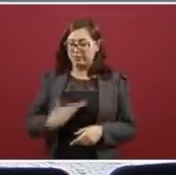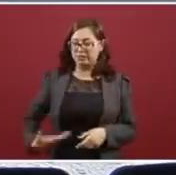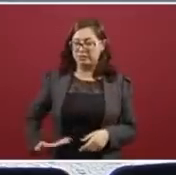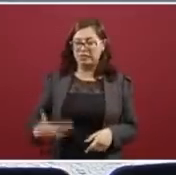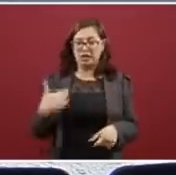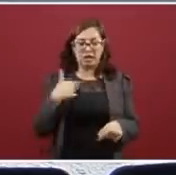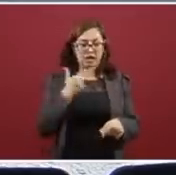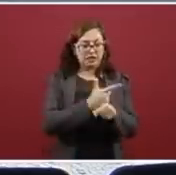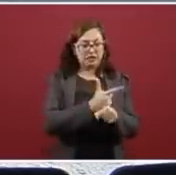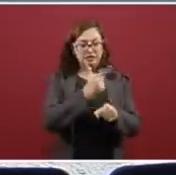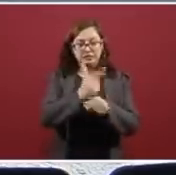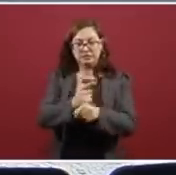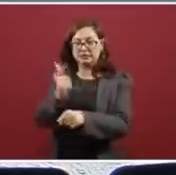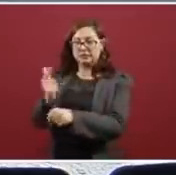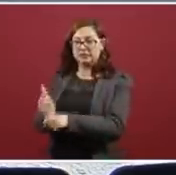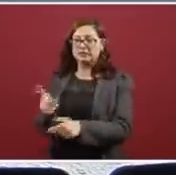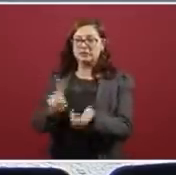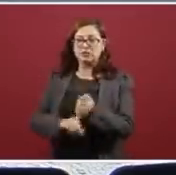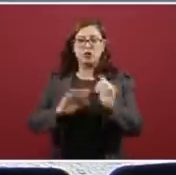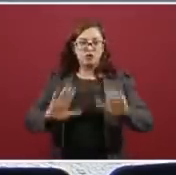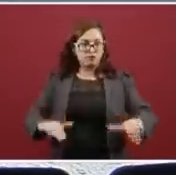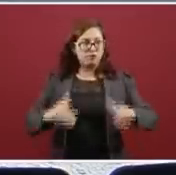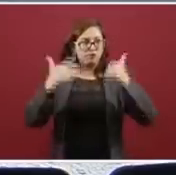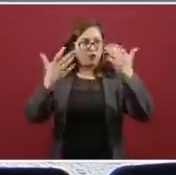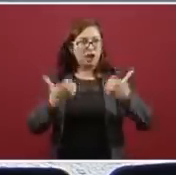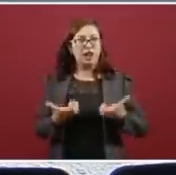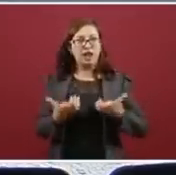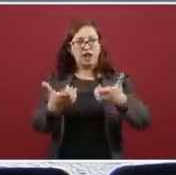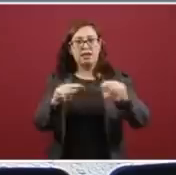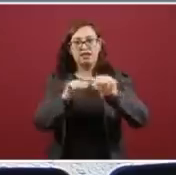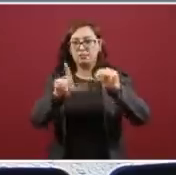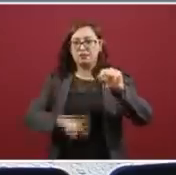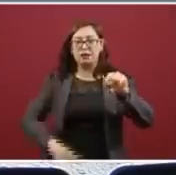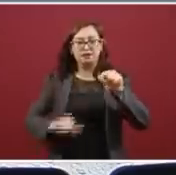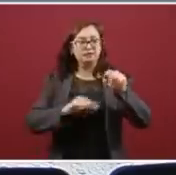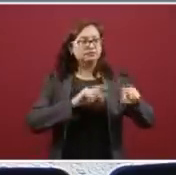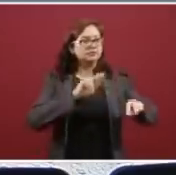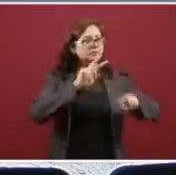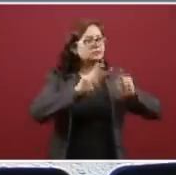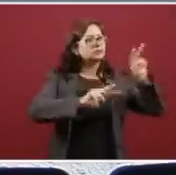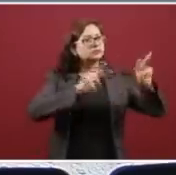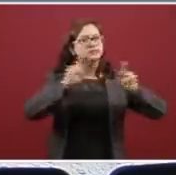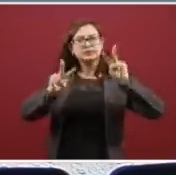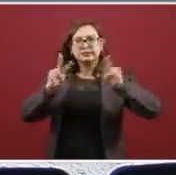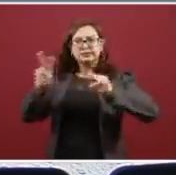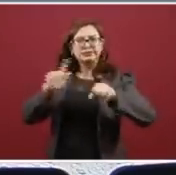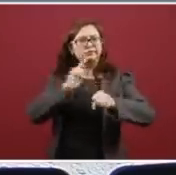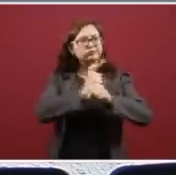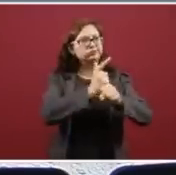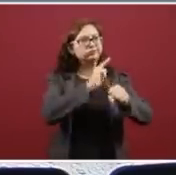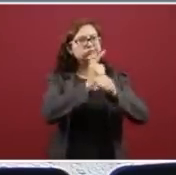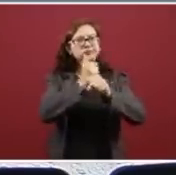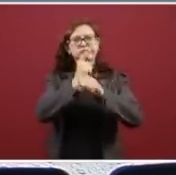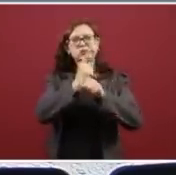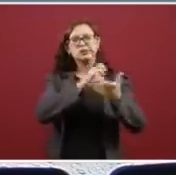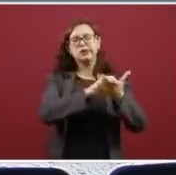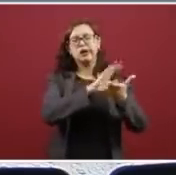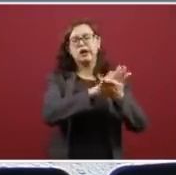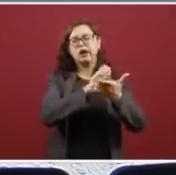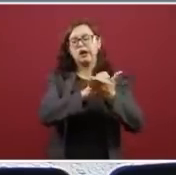la calle recorriendo el país y que queda claramente graficado